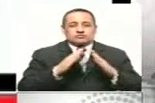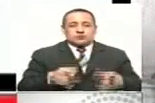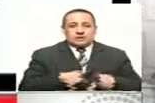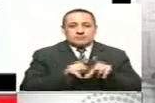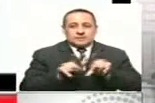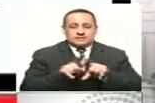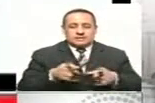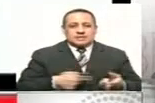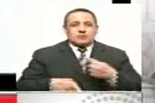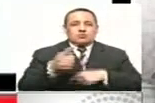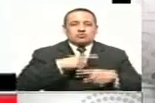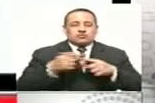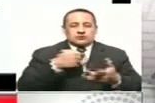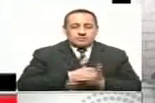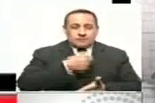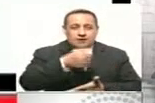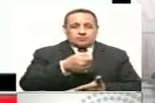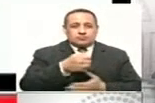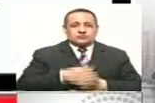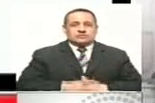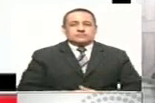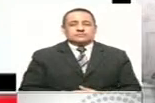la devolución de estos aportes,